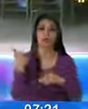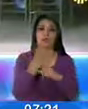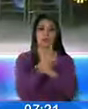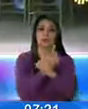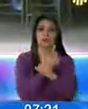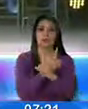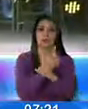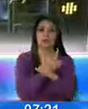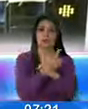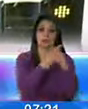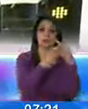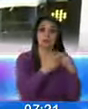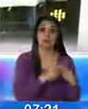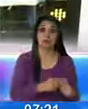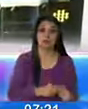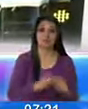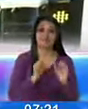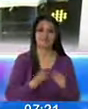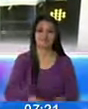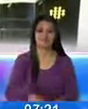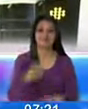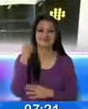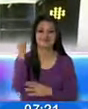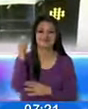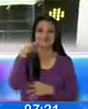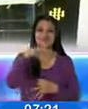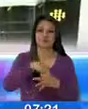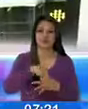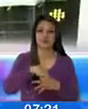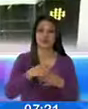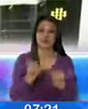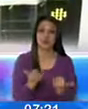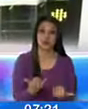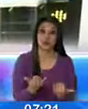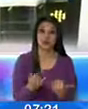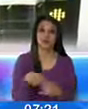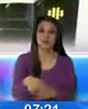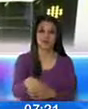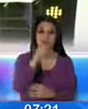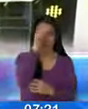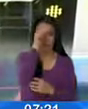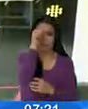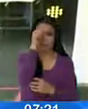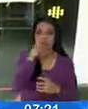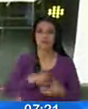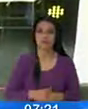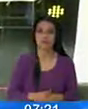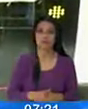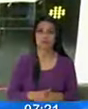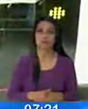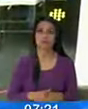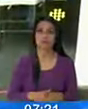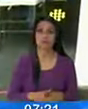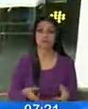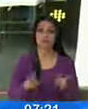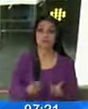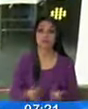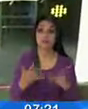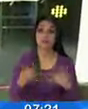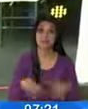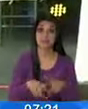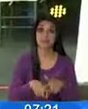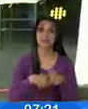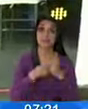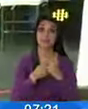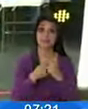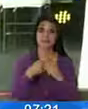quienes están empadronadas y esperamos que ejerzan el derecho al voto entre hoy y el domingo. Por supuesto, también les recordamos que ya rige el